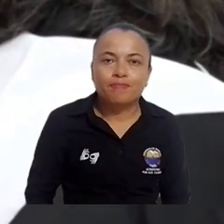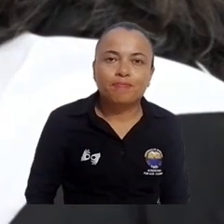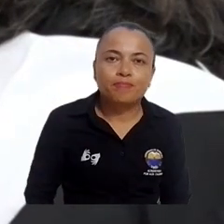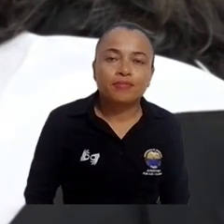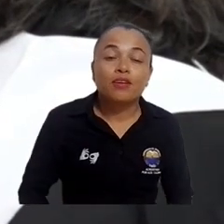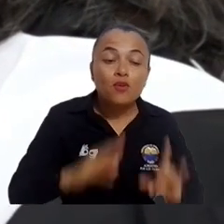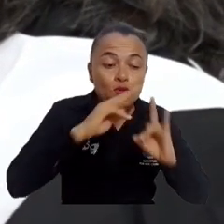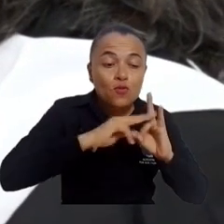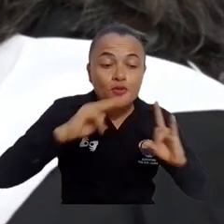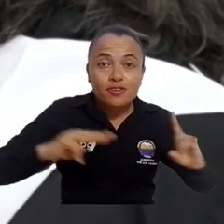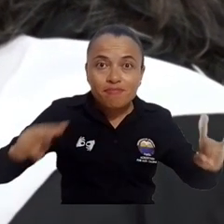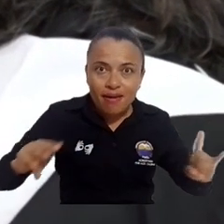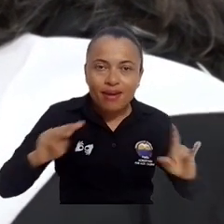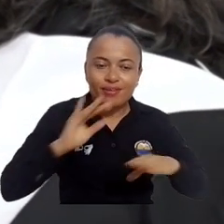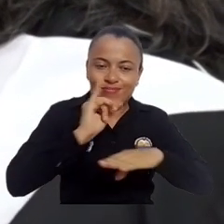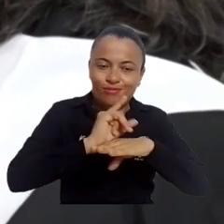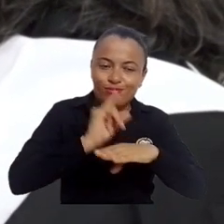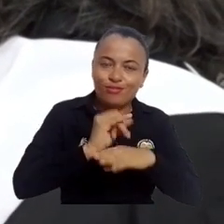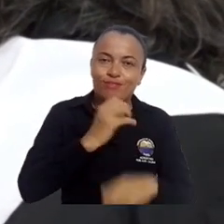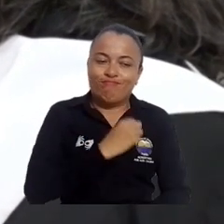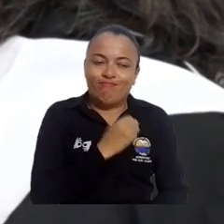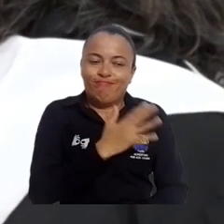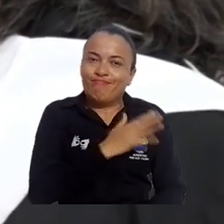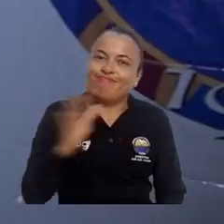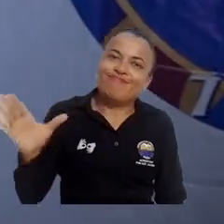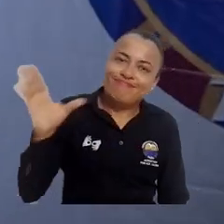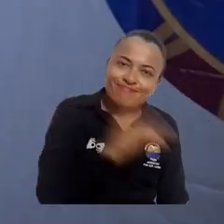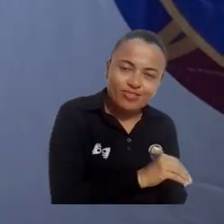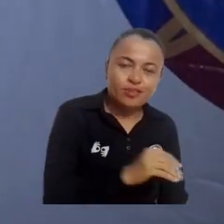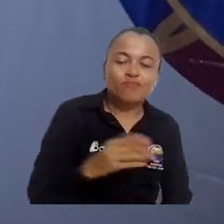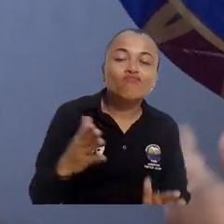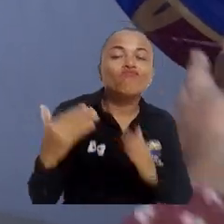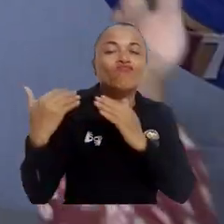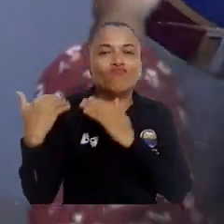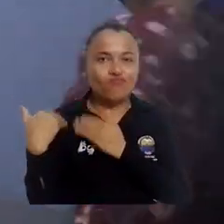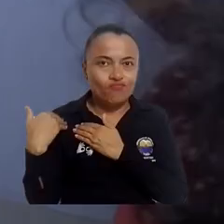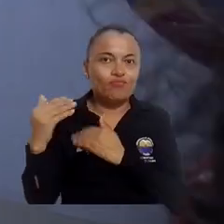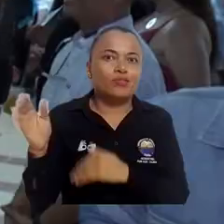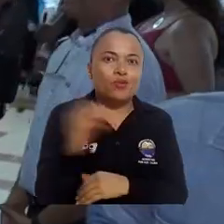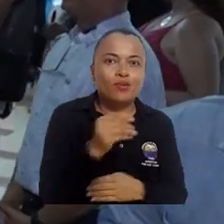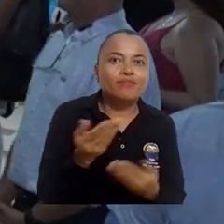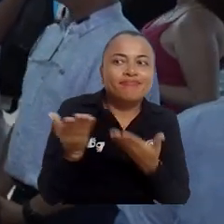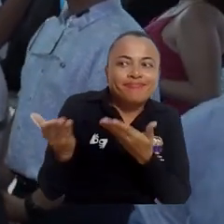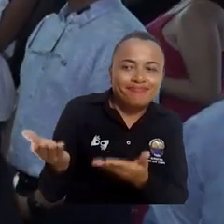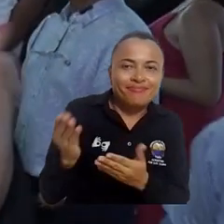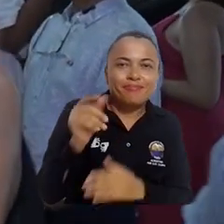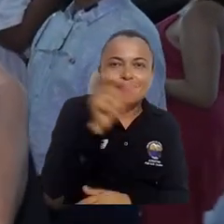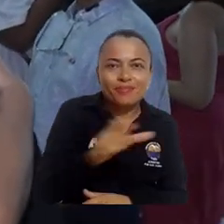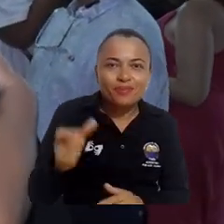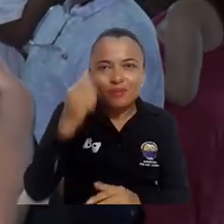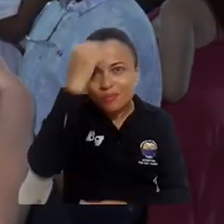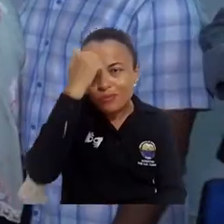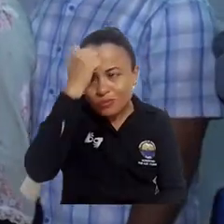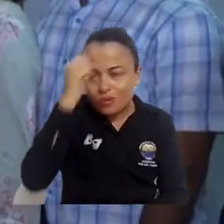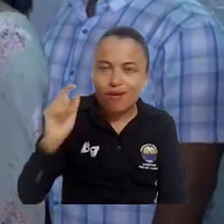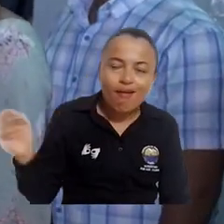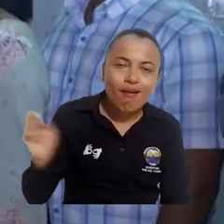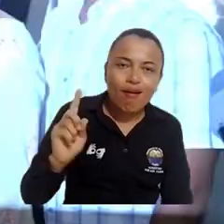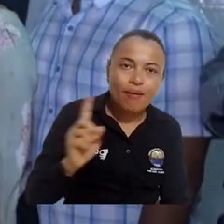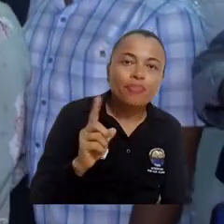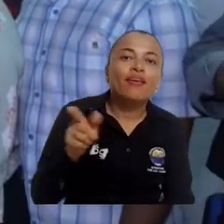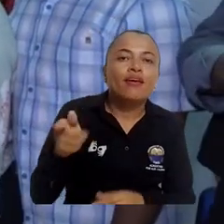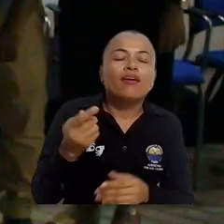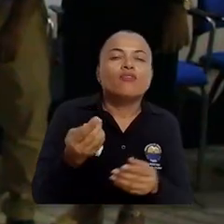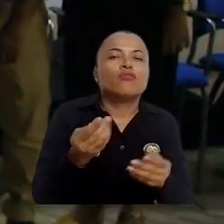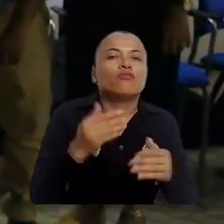todo. UniMagdalena es una institución de oportunidades para todos y esa misión se ve reflejada en estos educadores luego de ser beneficiarios